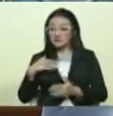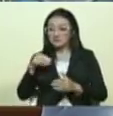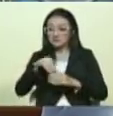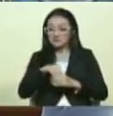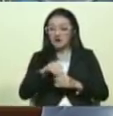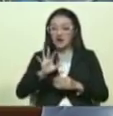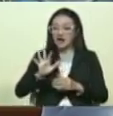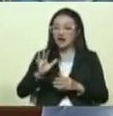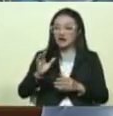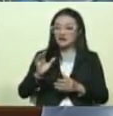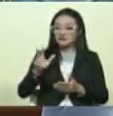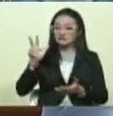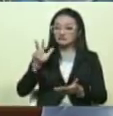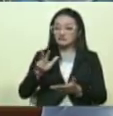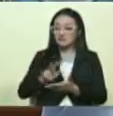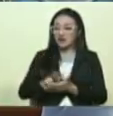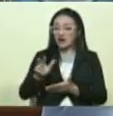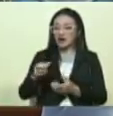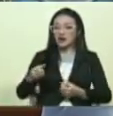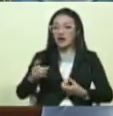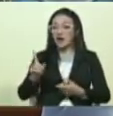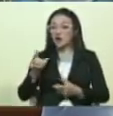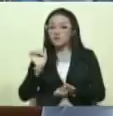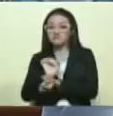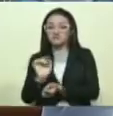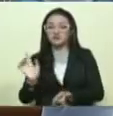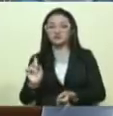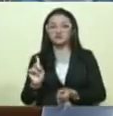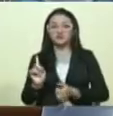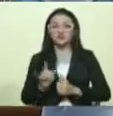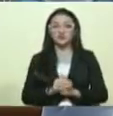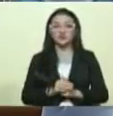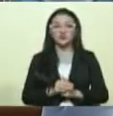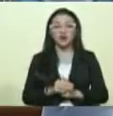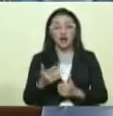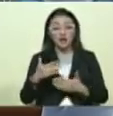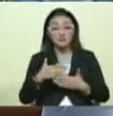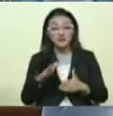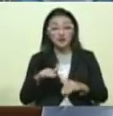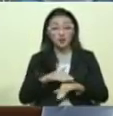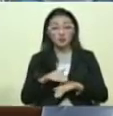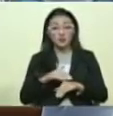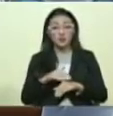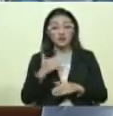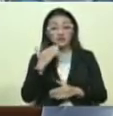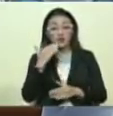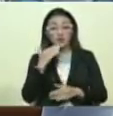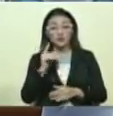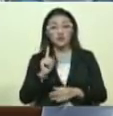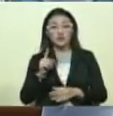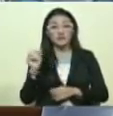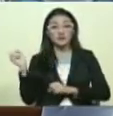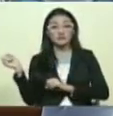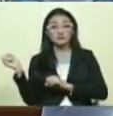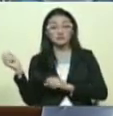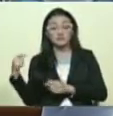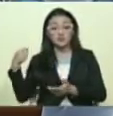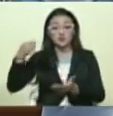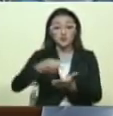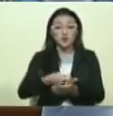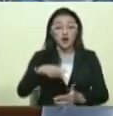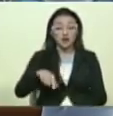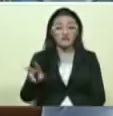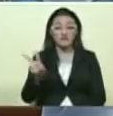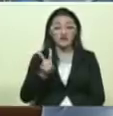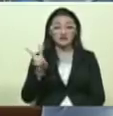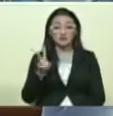Estados Unidos, en base a una futura acción que va a hacer el Ministerio Público, tendrá que repatriarle a Venezuela